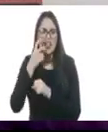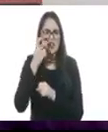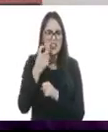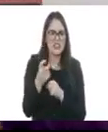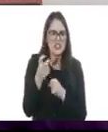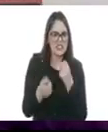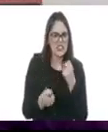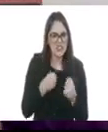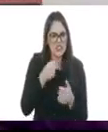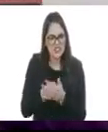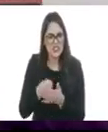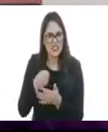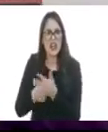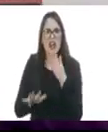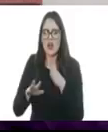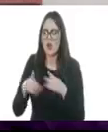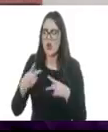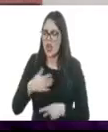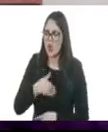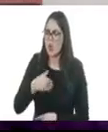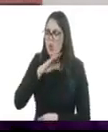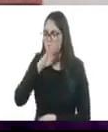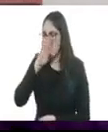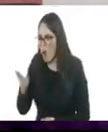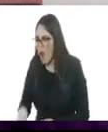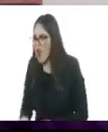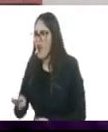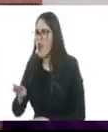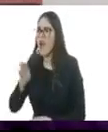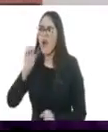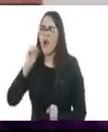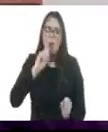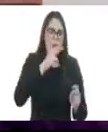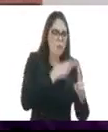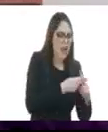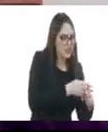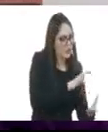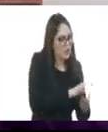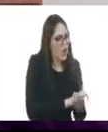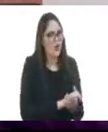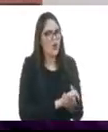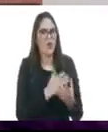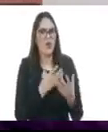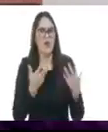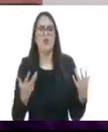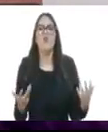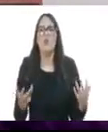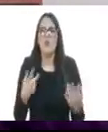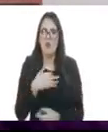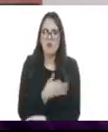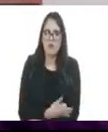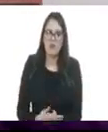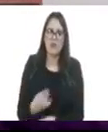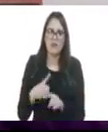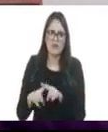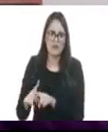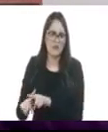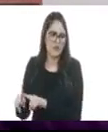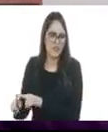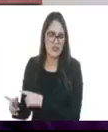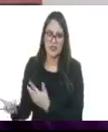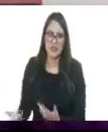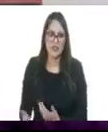perdido hijos, en las que les han matado esposos, familiares, en las que les